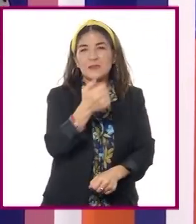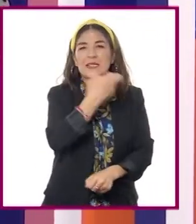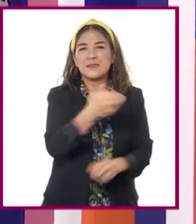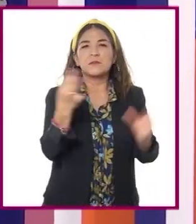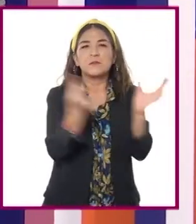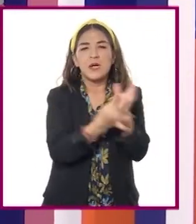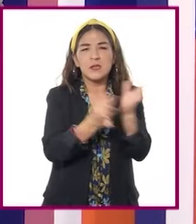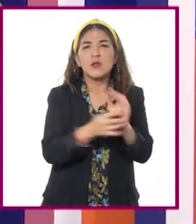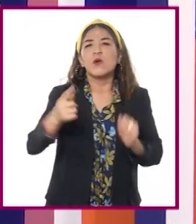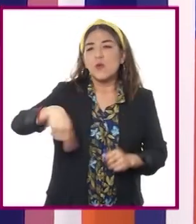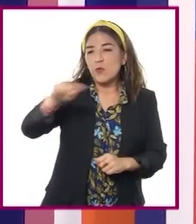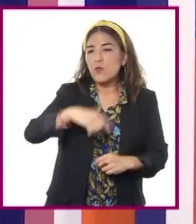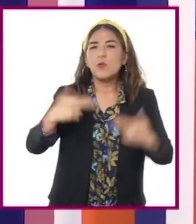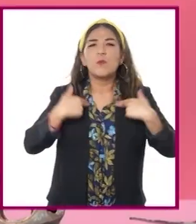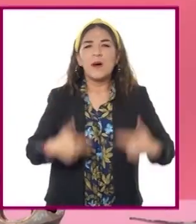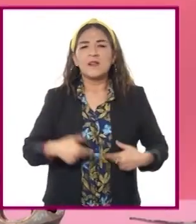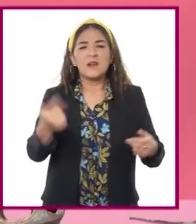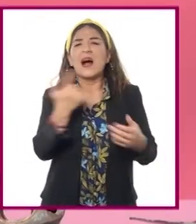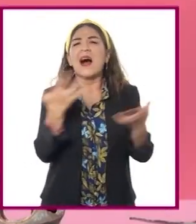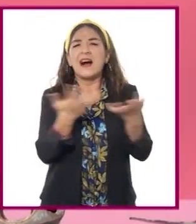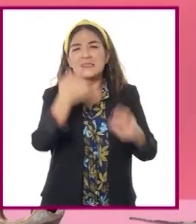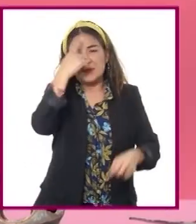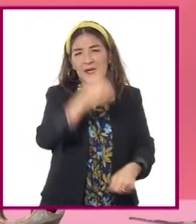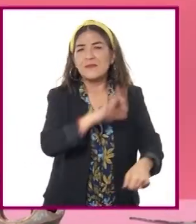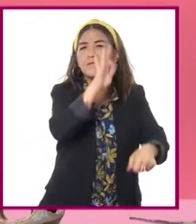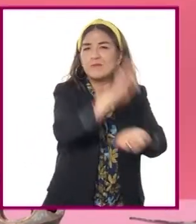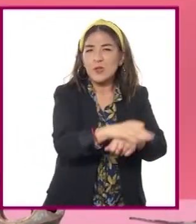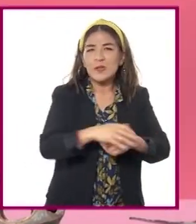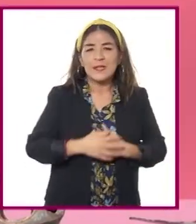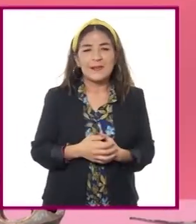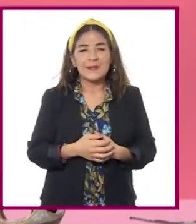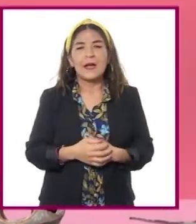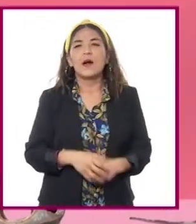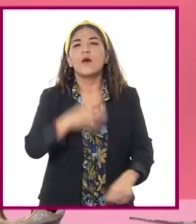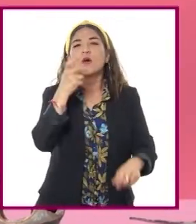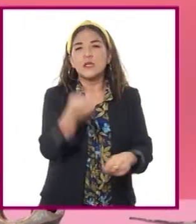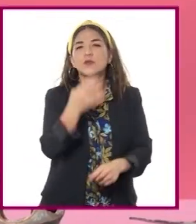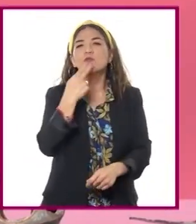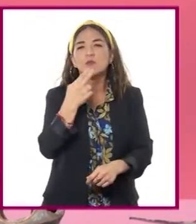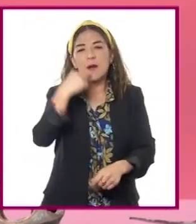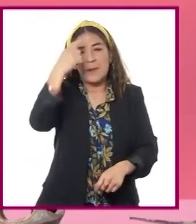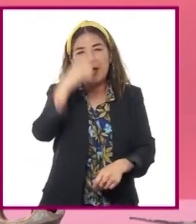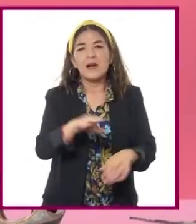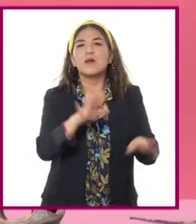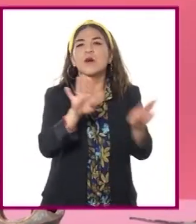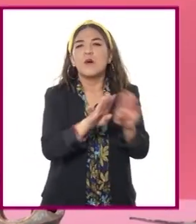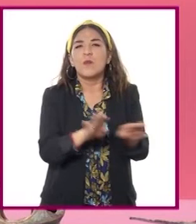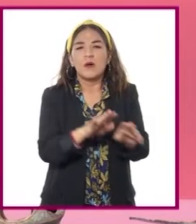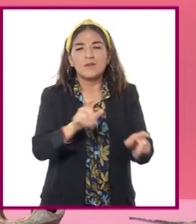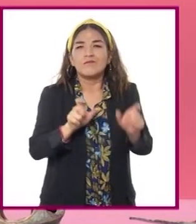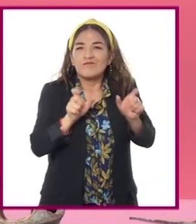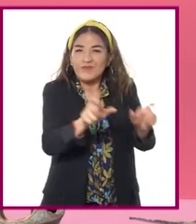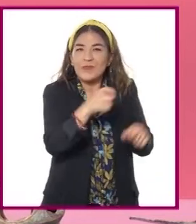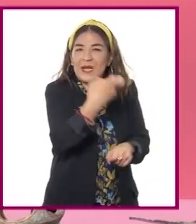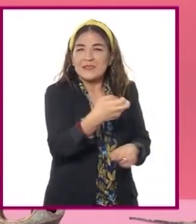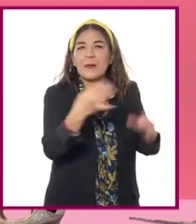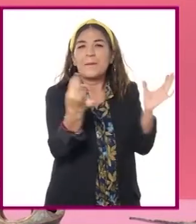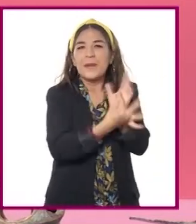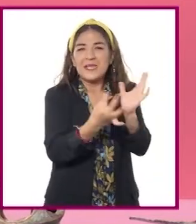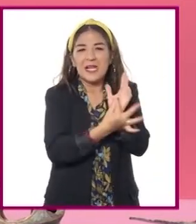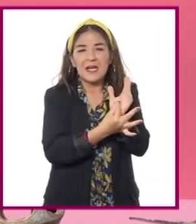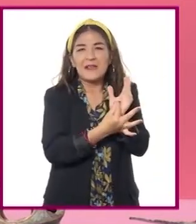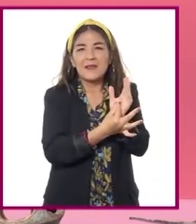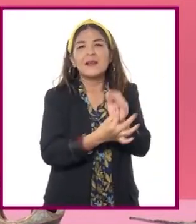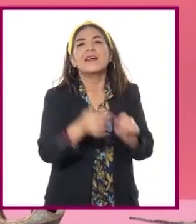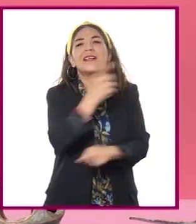hecho el ser humano para protegerlos. Los métodos que se aplican para proteger a los metales de la corrosión se basan